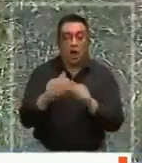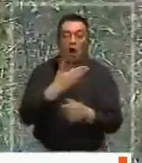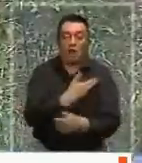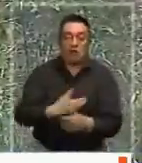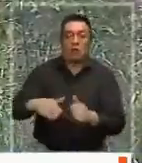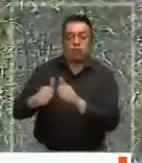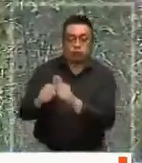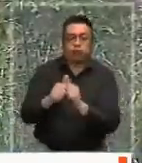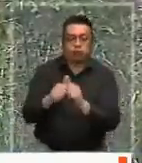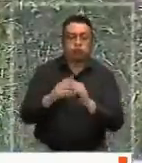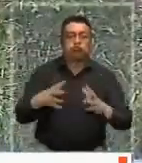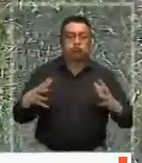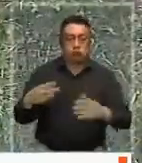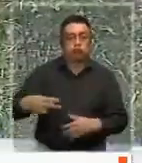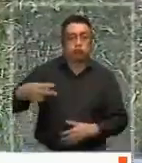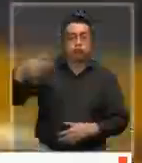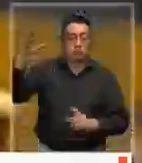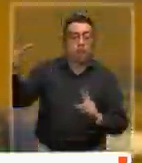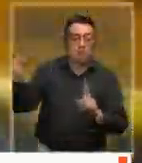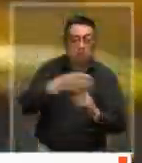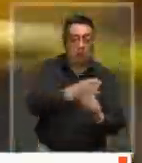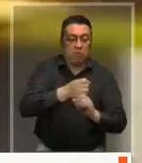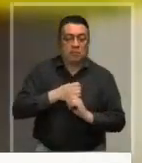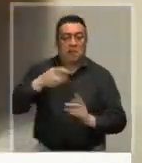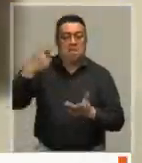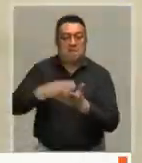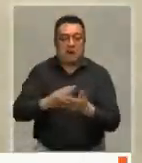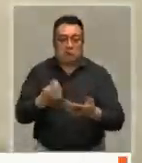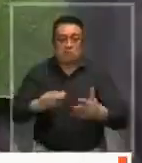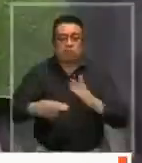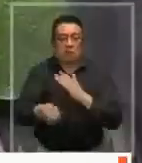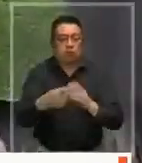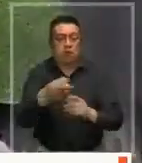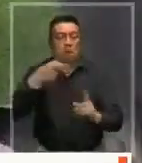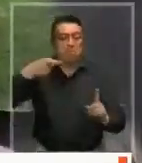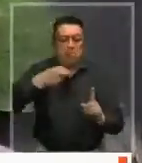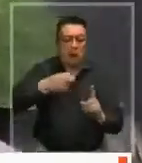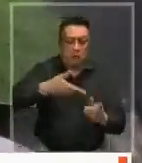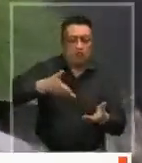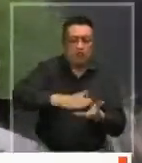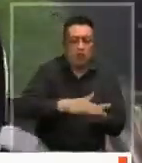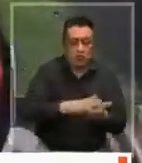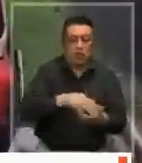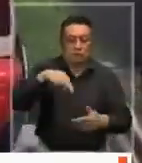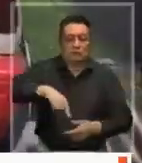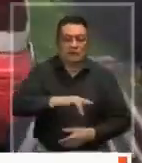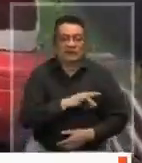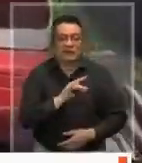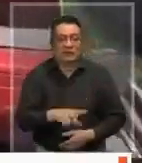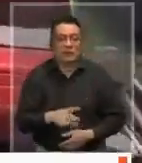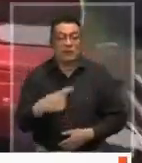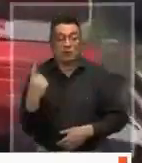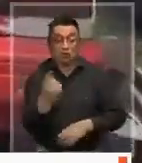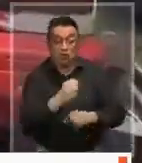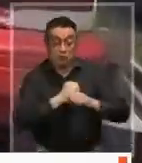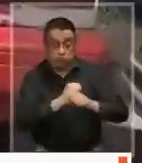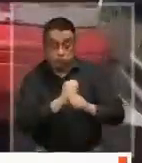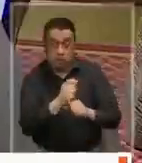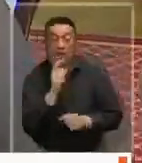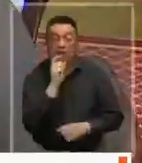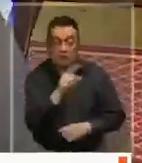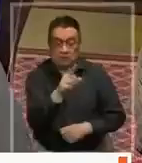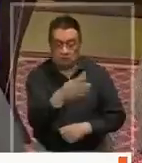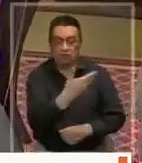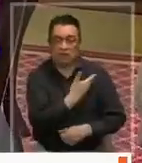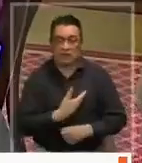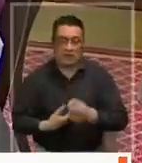de un alarmante aumento de secuestros con pago de rescate y recientes asesinatos en el país. Las críticas de la oposición apuntan directo al presidente